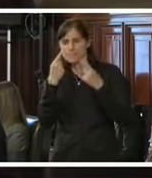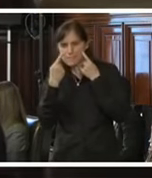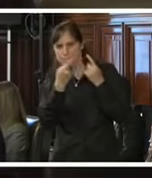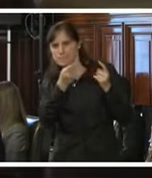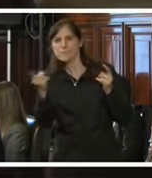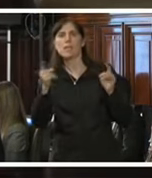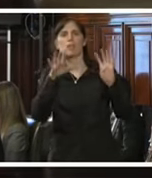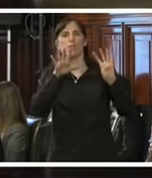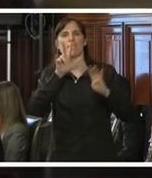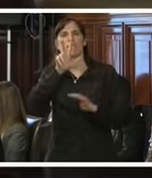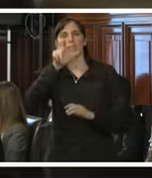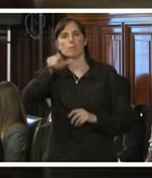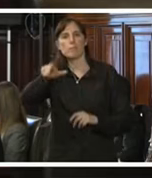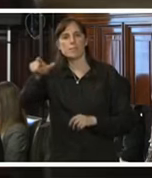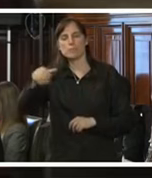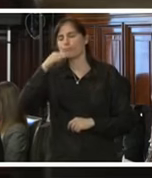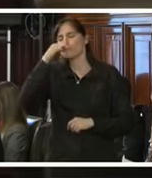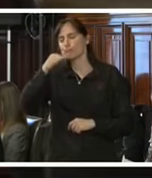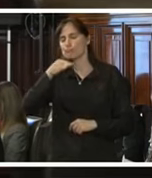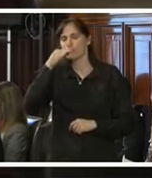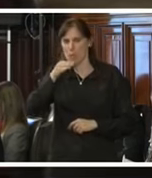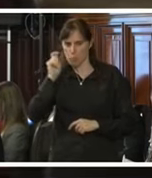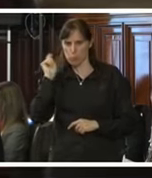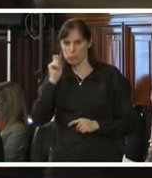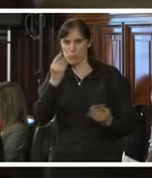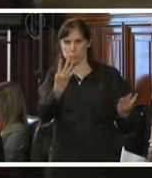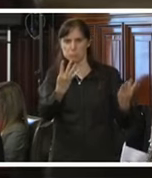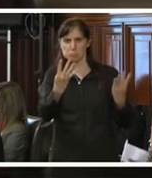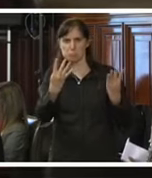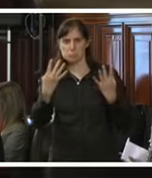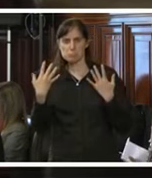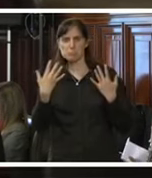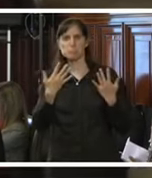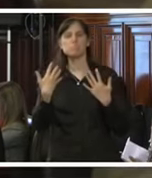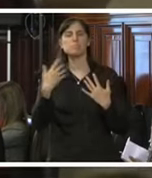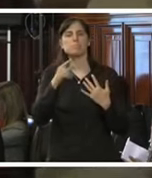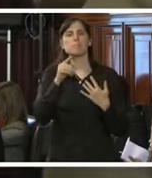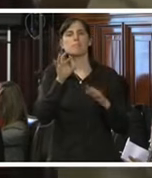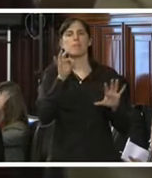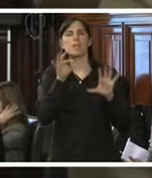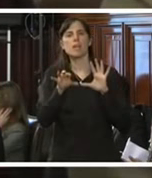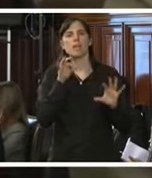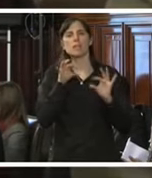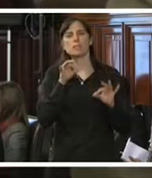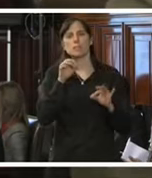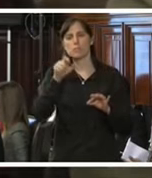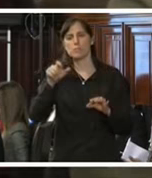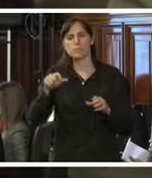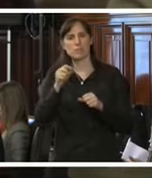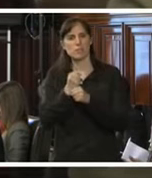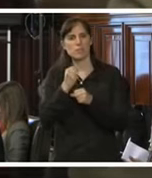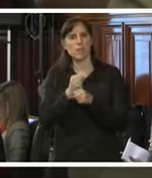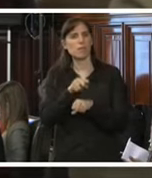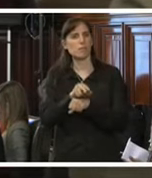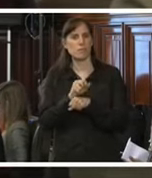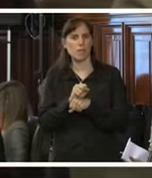93 postulantes. Si bien estas fueron públicas, la sesión para la elección y la terna y los criterios aplicados para consensuar la terna no